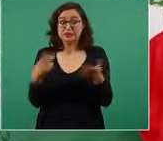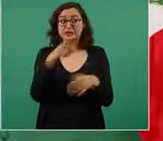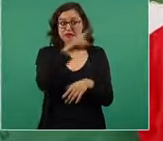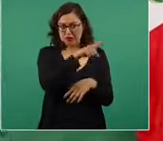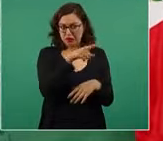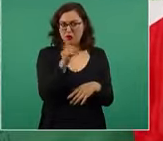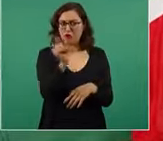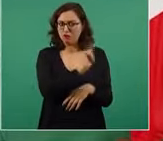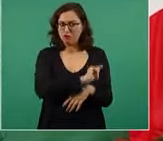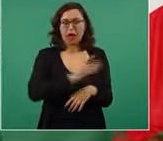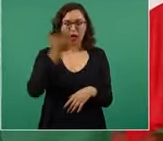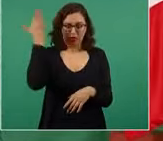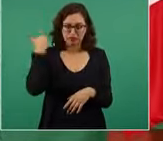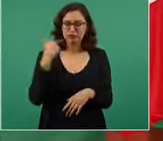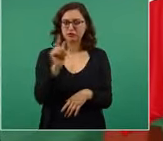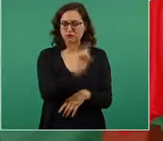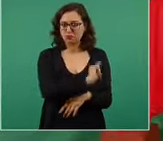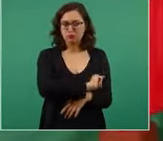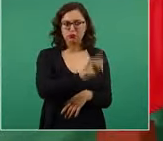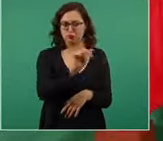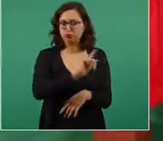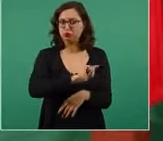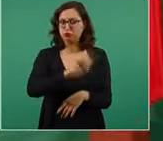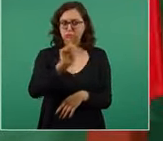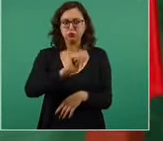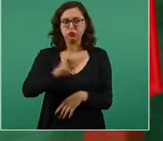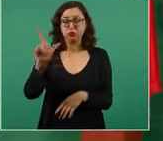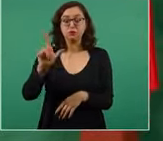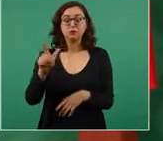atravesando por una situación